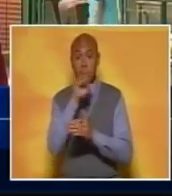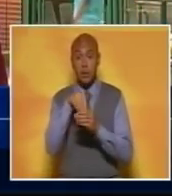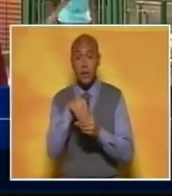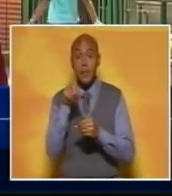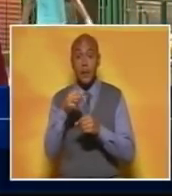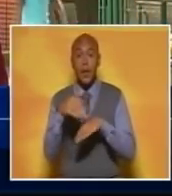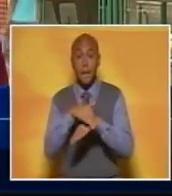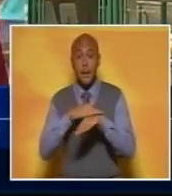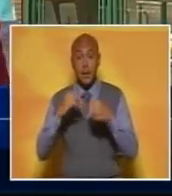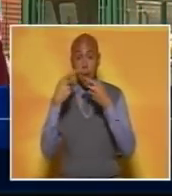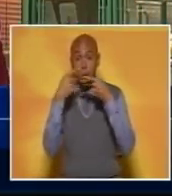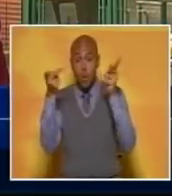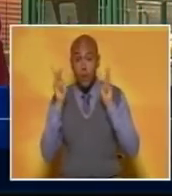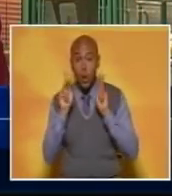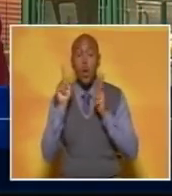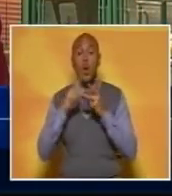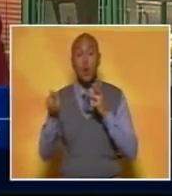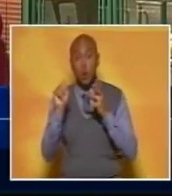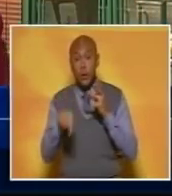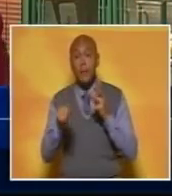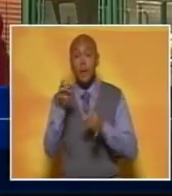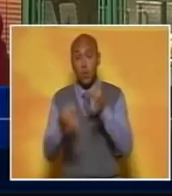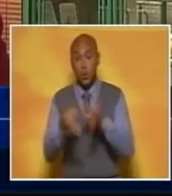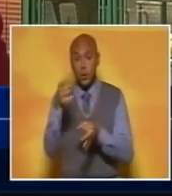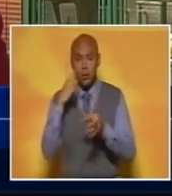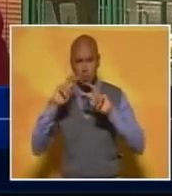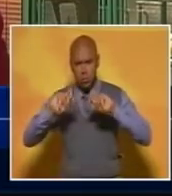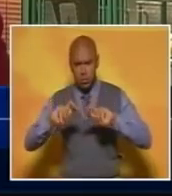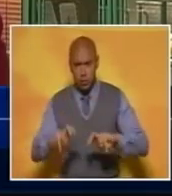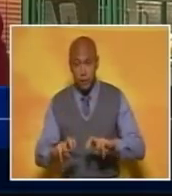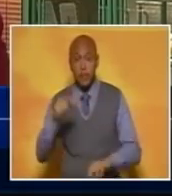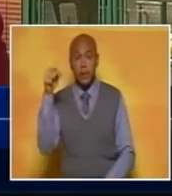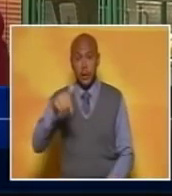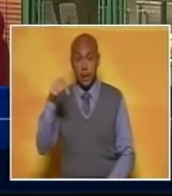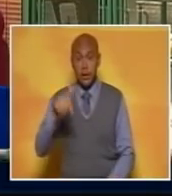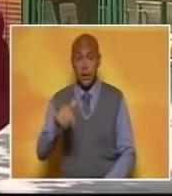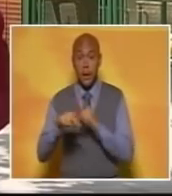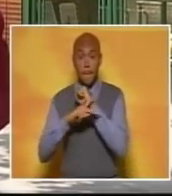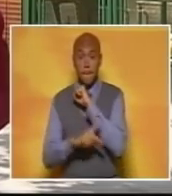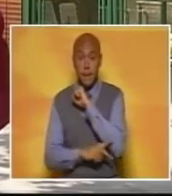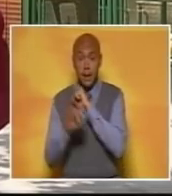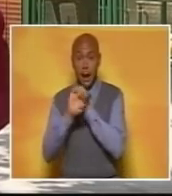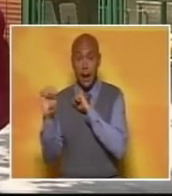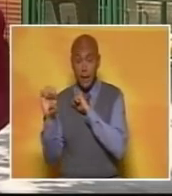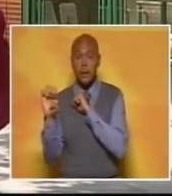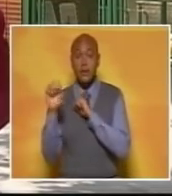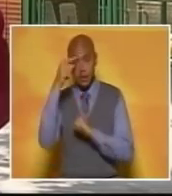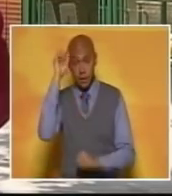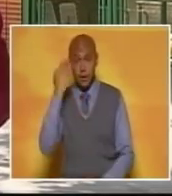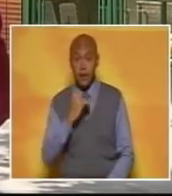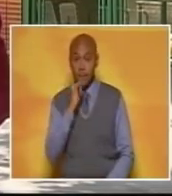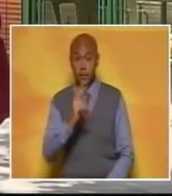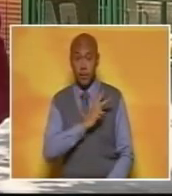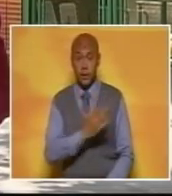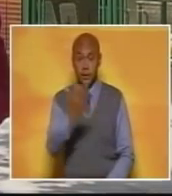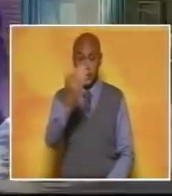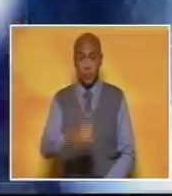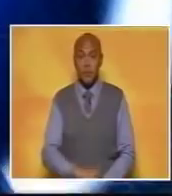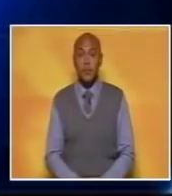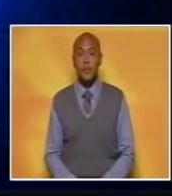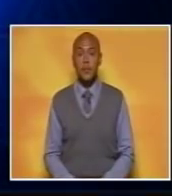Ministerio de Interior, Justicia y Paz quienes den mayores detalles de esta investigación. Desde el Parque Francisco de Miranda, Nelcy Oviedo, Noticiero Venevisión.